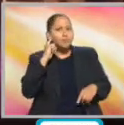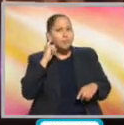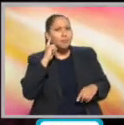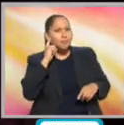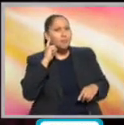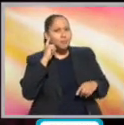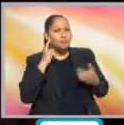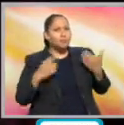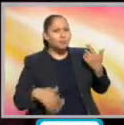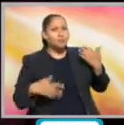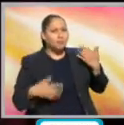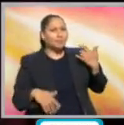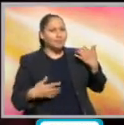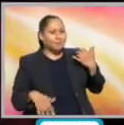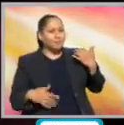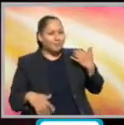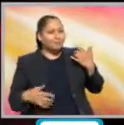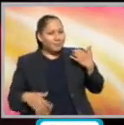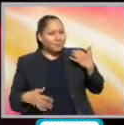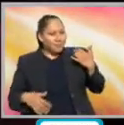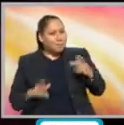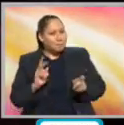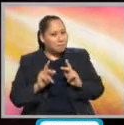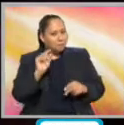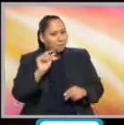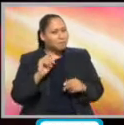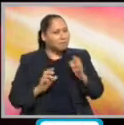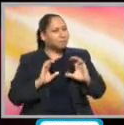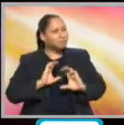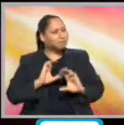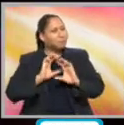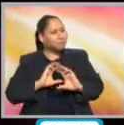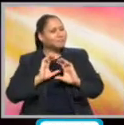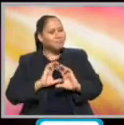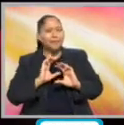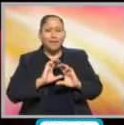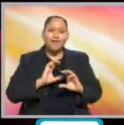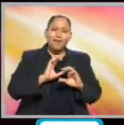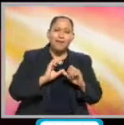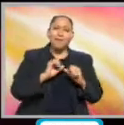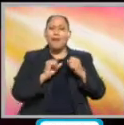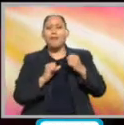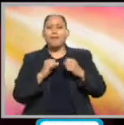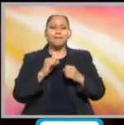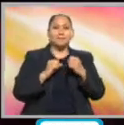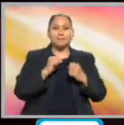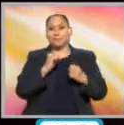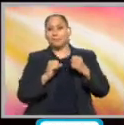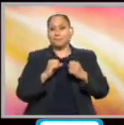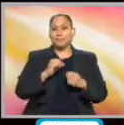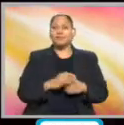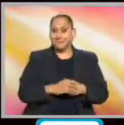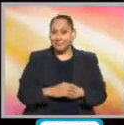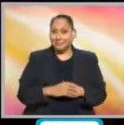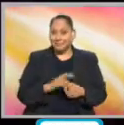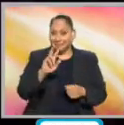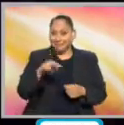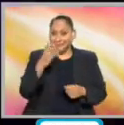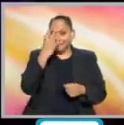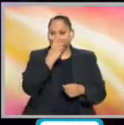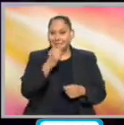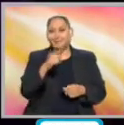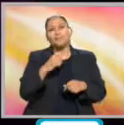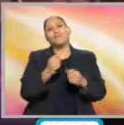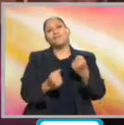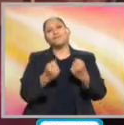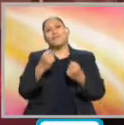pareja, para también medio platicar un poquito. Yo iría cantando durísimo. Sí. esta. Sí, yo claro, también. Es que totalmente. es de Yo a mi todo. pareja le diría, ¿sabes qué? Aguántame tantito Exacto. y yo me